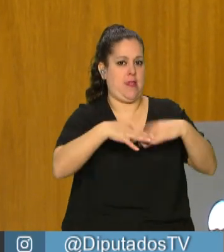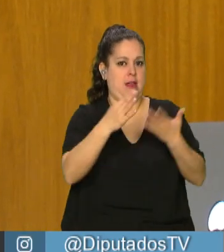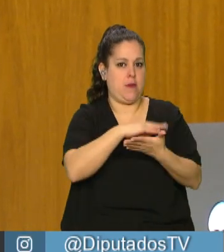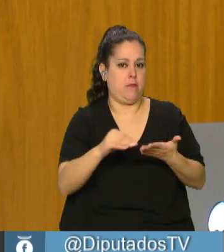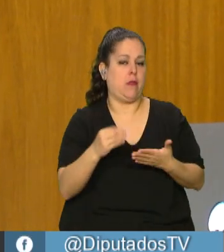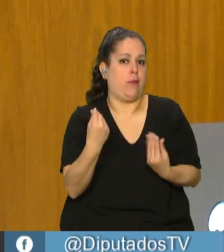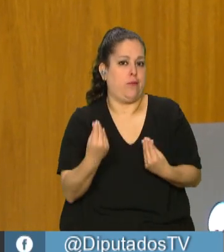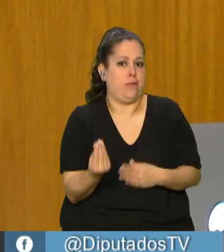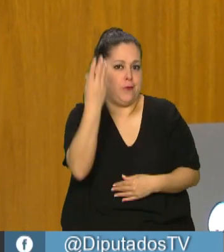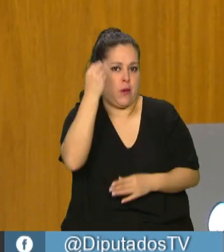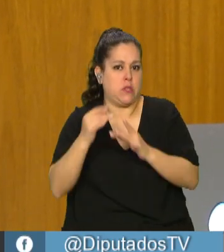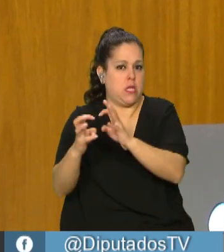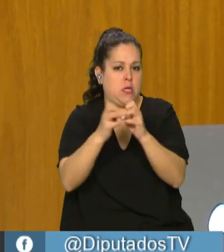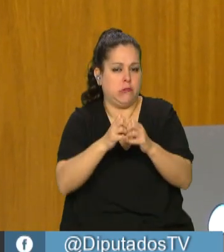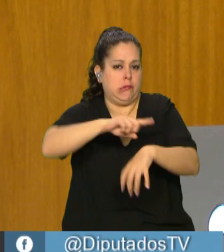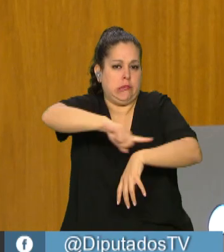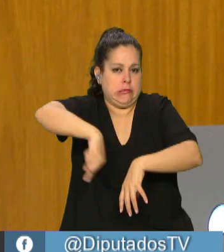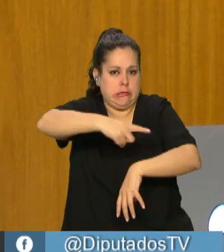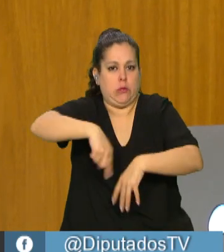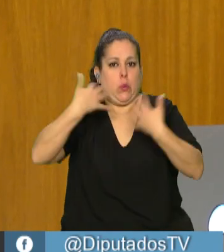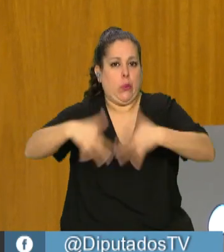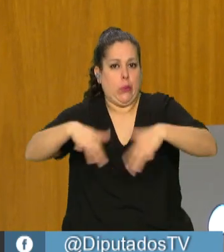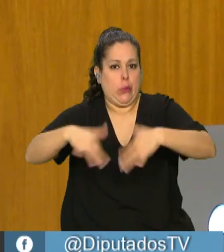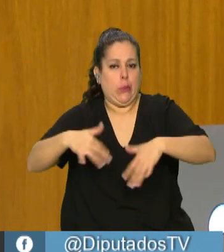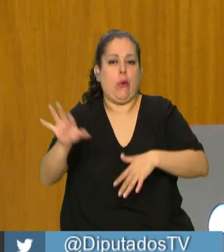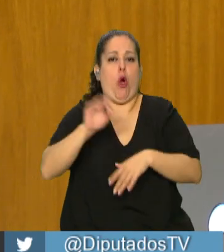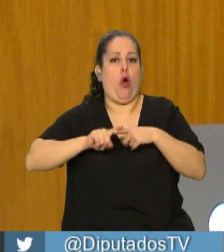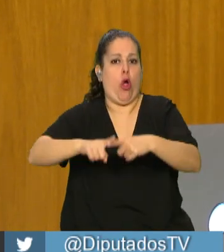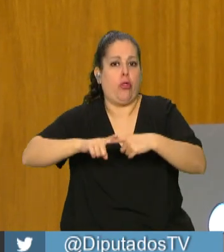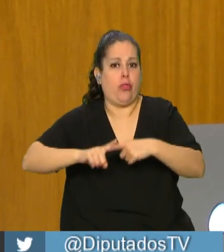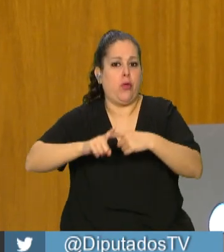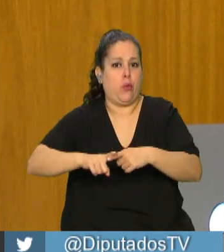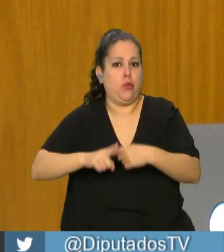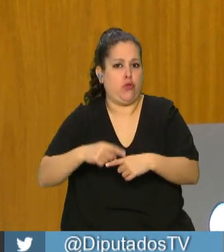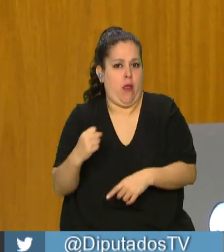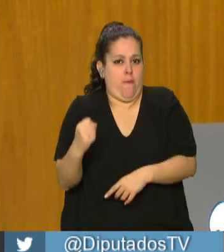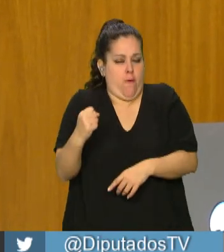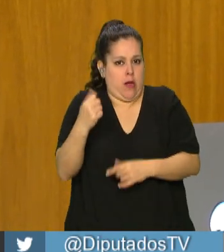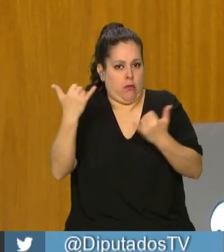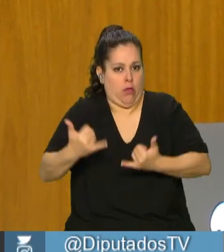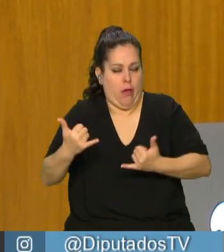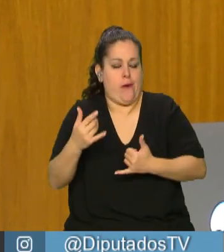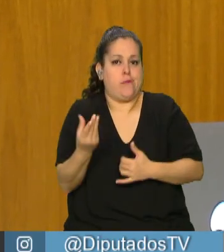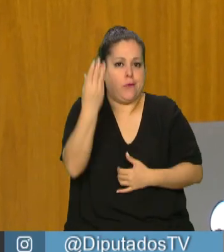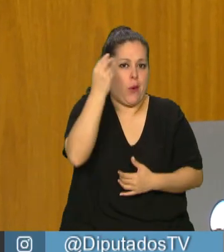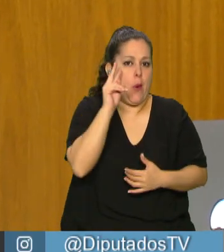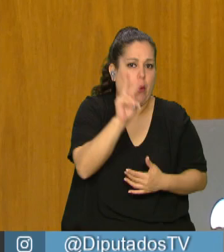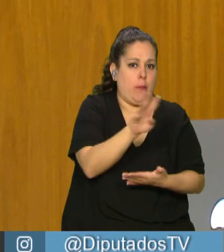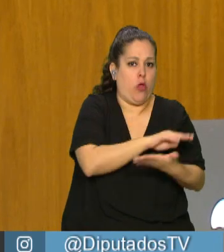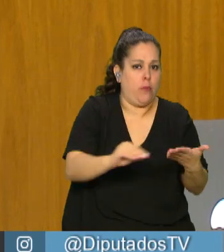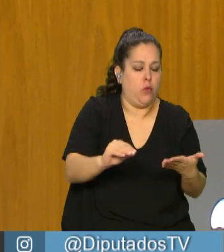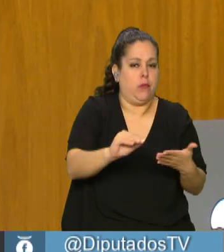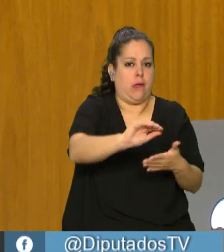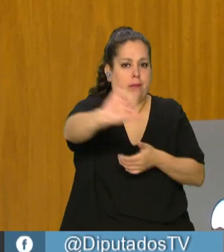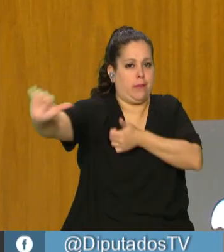muchas veces son maratónicas, que muchas veces tienen discusiones muy profundas. A veces vemos a los diputados que se paran, se acercan a